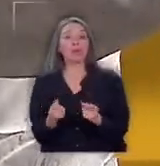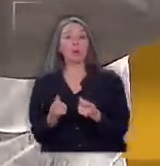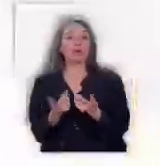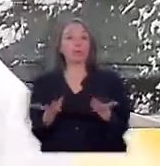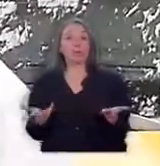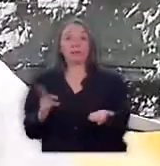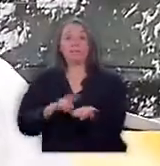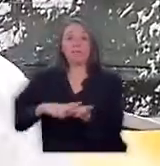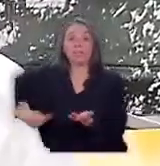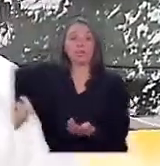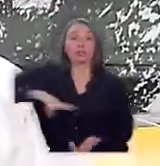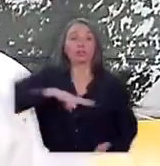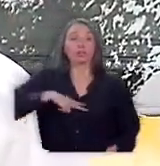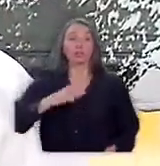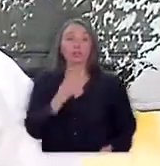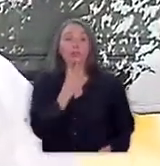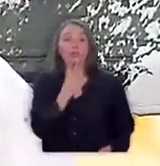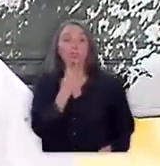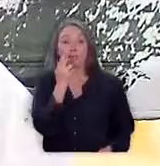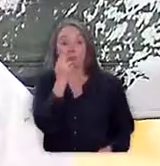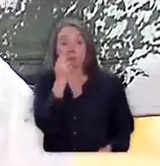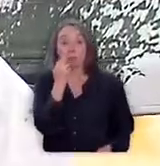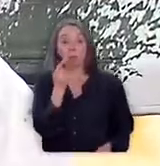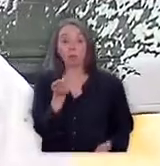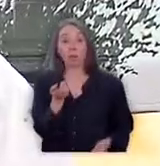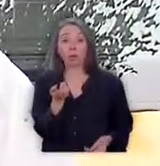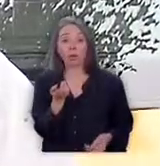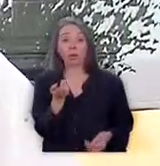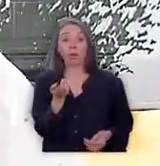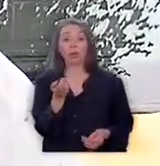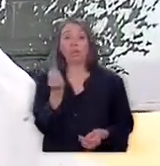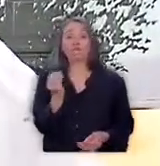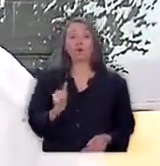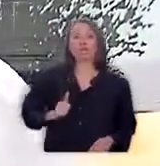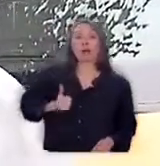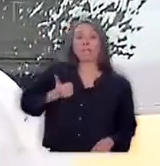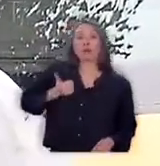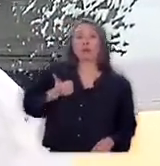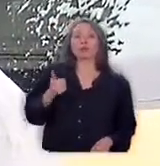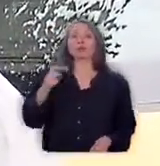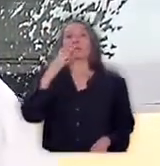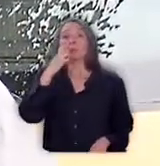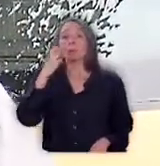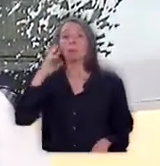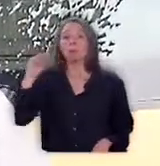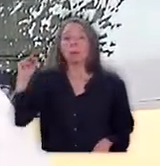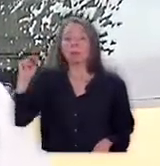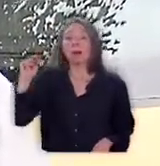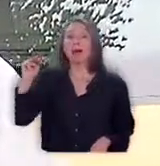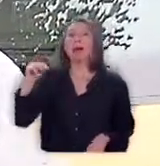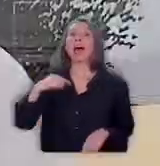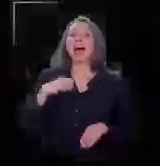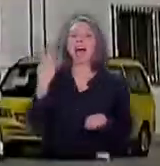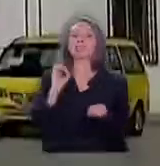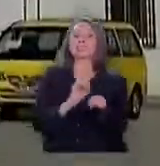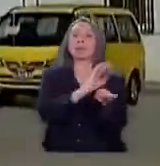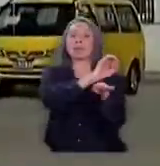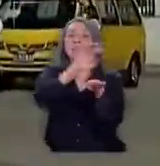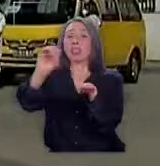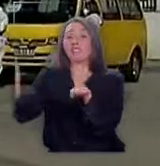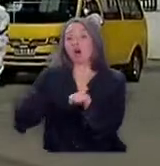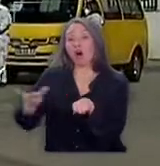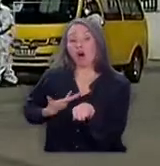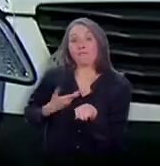nosotros estamos viviendo eh de la buena voluntad de los padres que teníamos en nuestros recorridos le